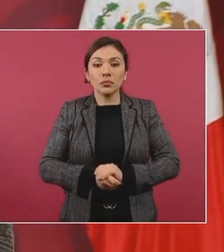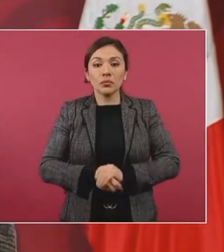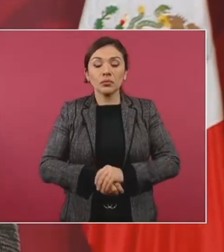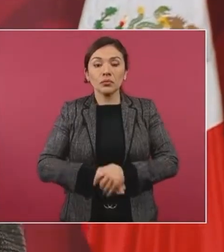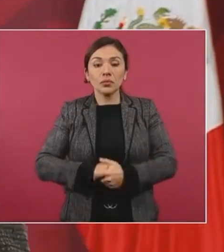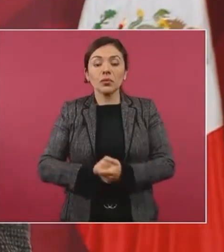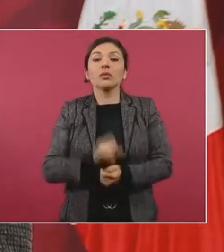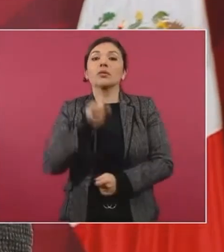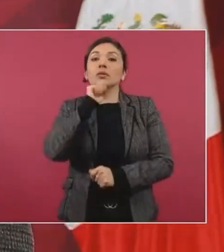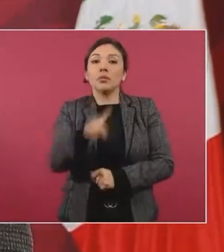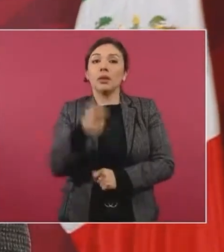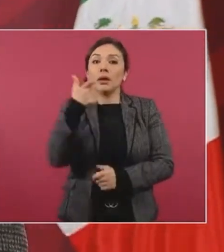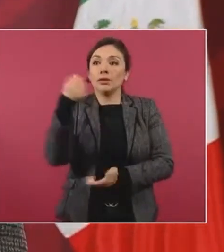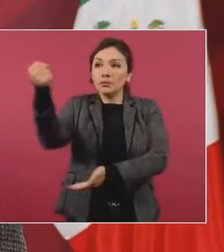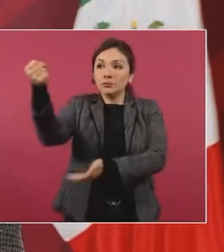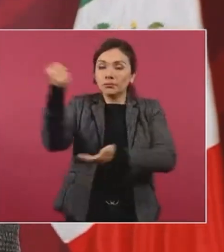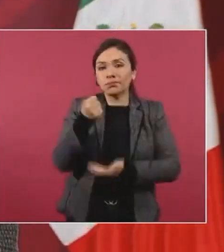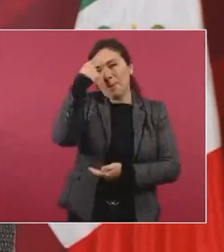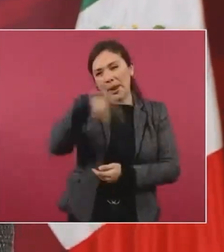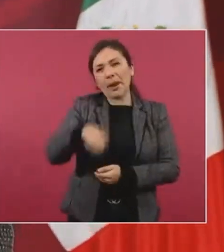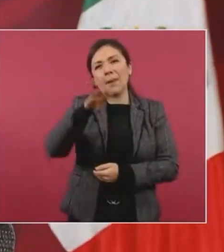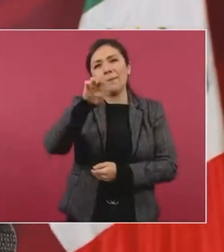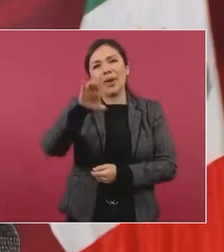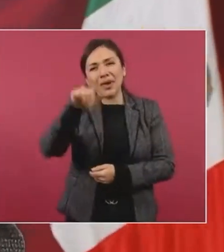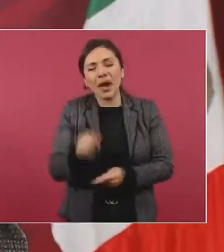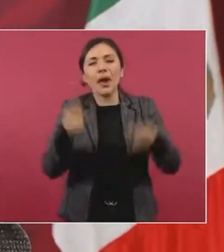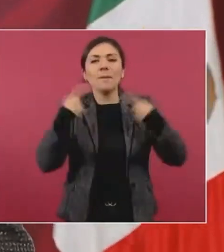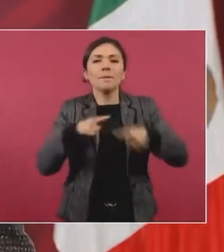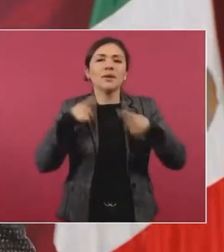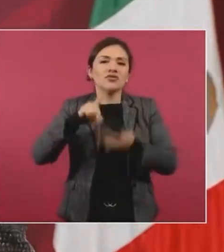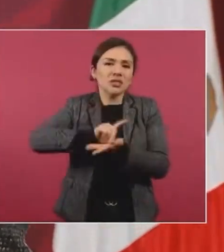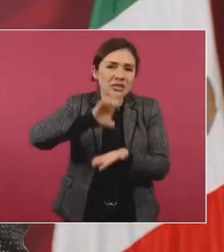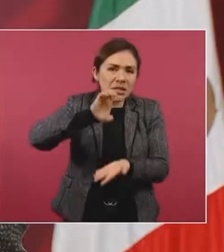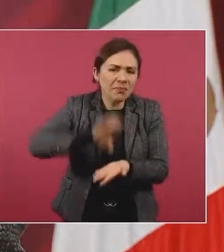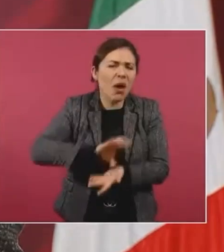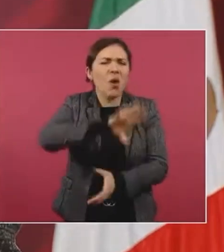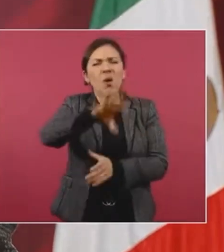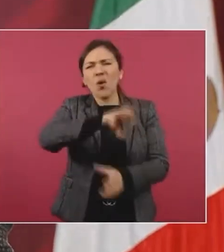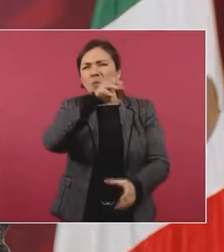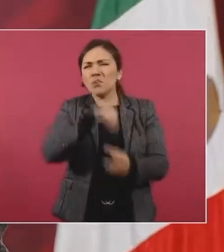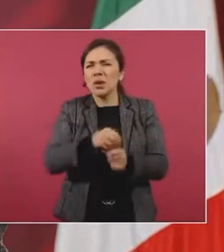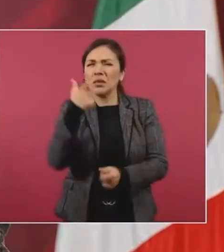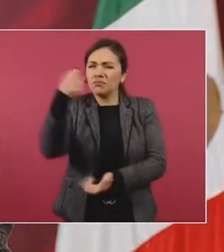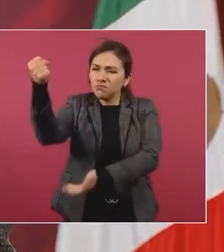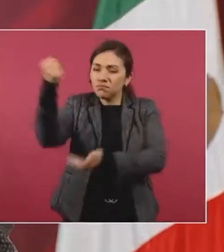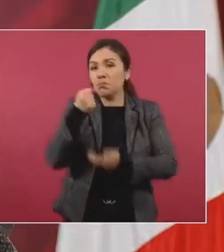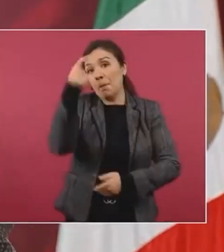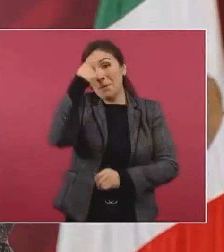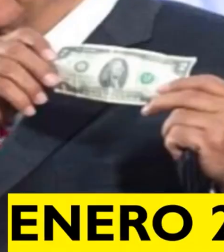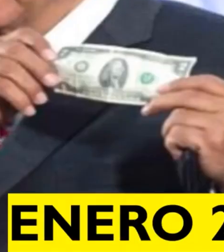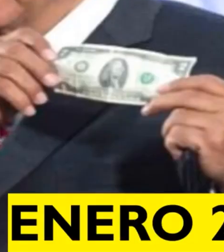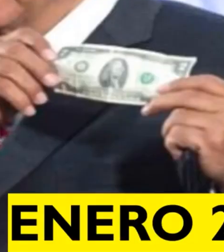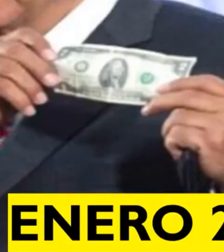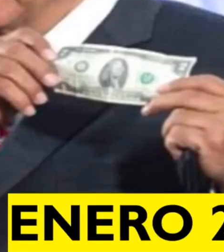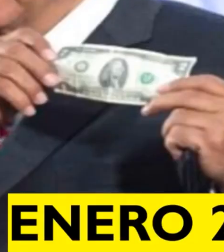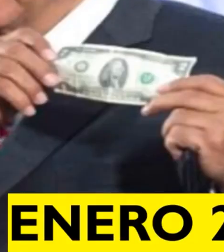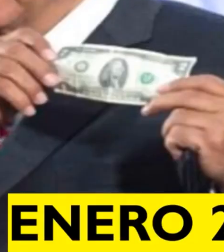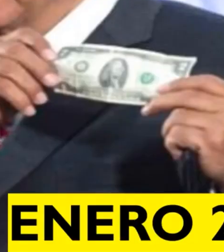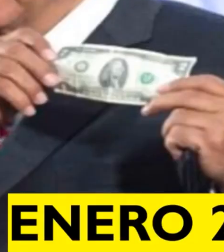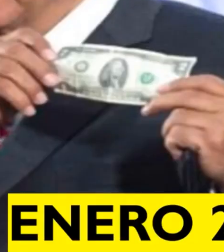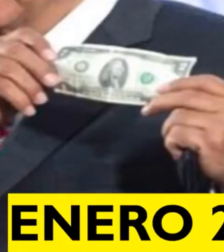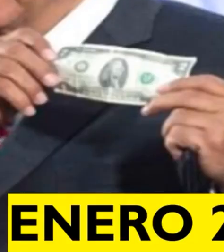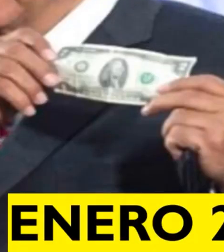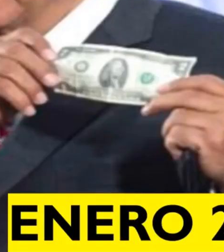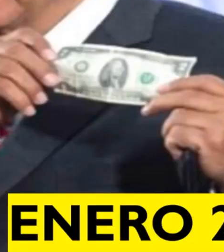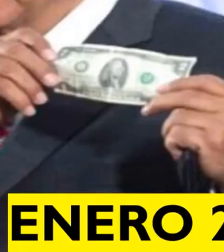ya tenemos el presupuesto para las becas para personas con discapacidad tenemos todo el presupuesto para salud y bien amigos